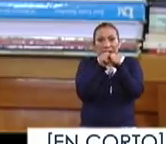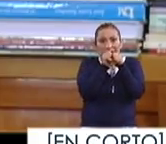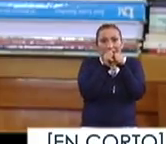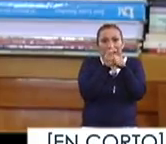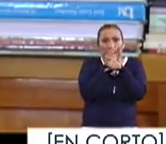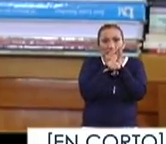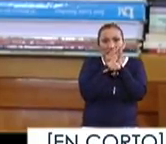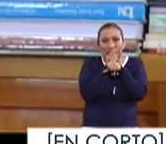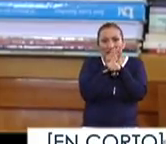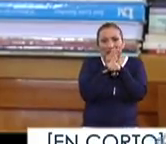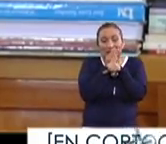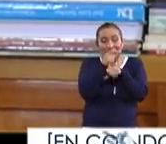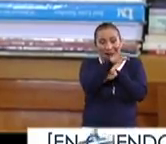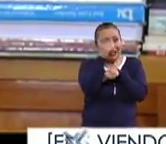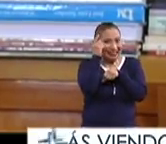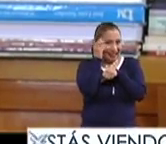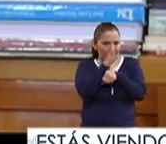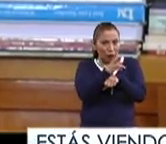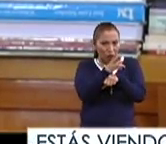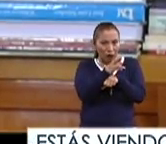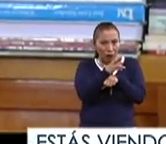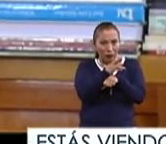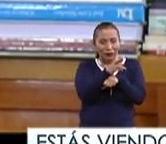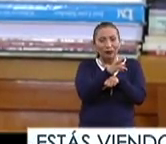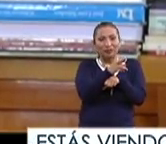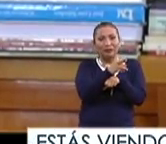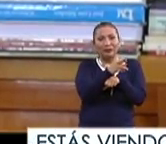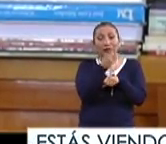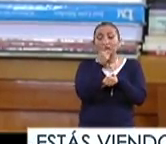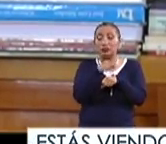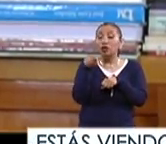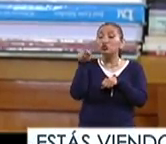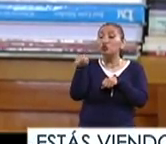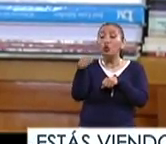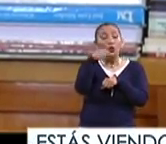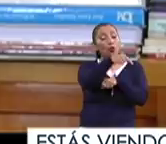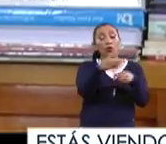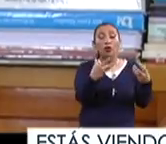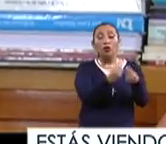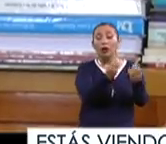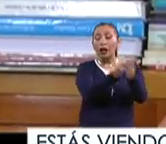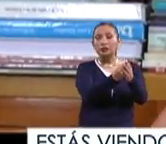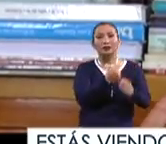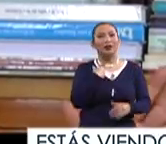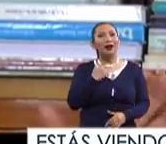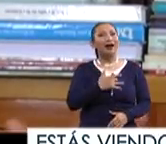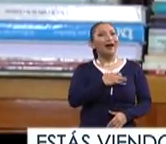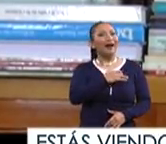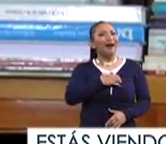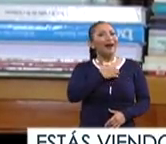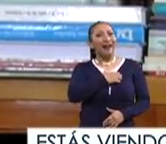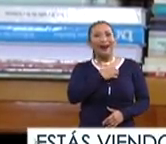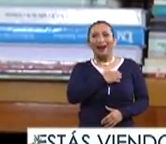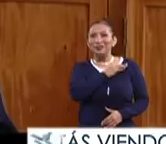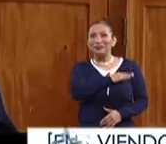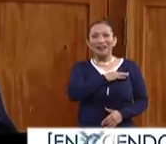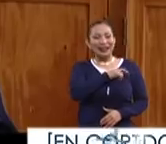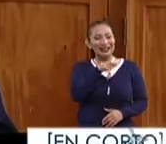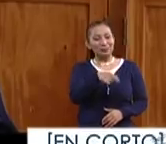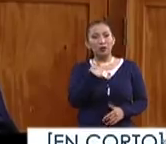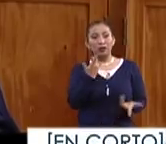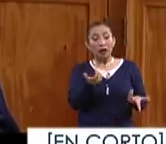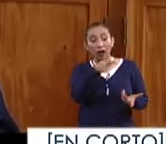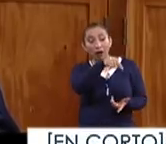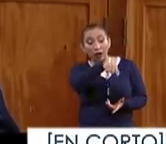Y nuestro director dijo, tú te quedas con ellos. Yo dije, me sentí el hombre más feliz del mundo,